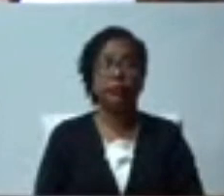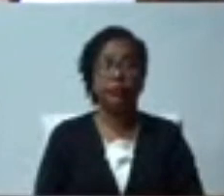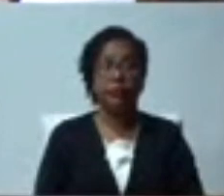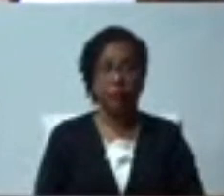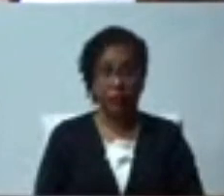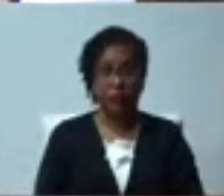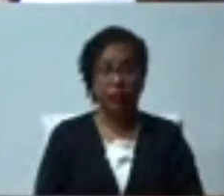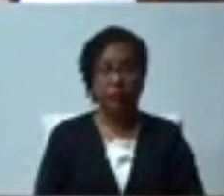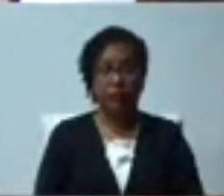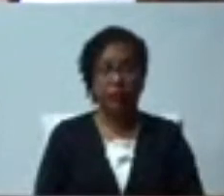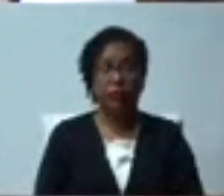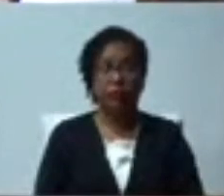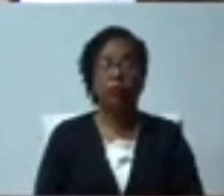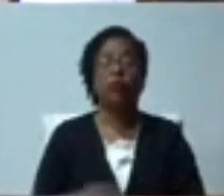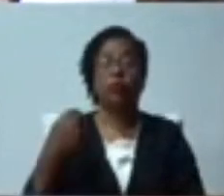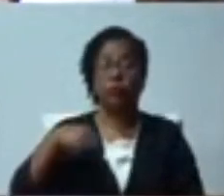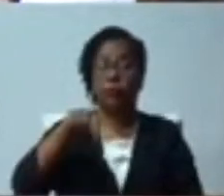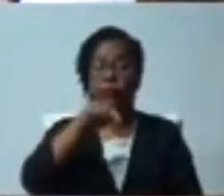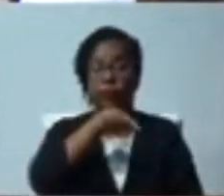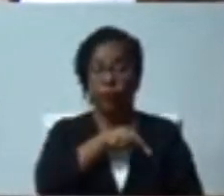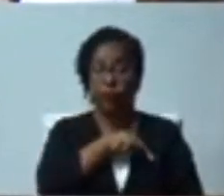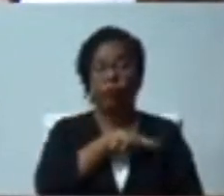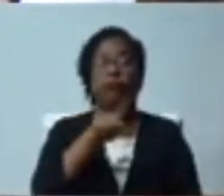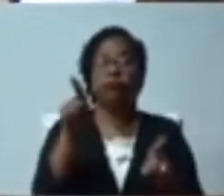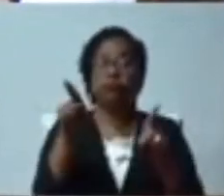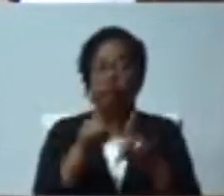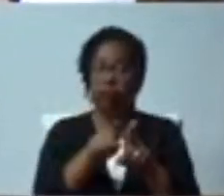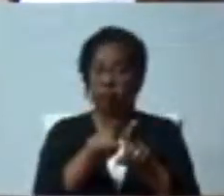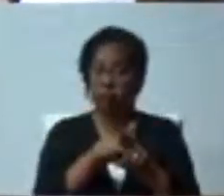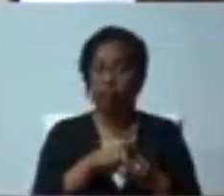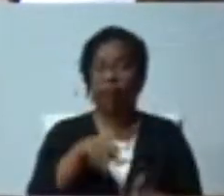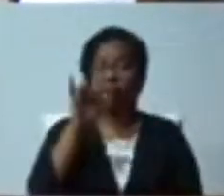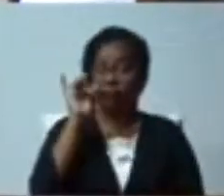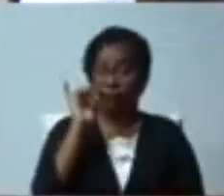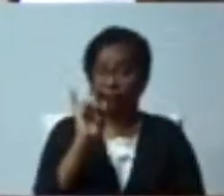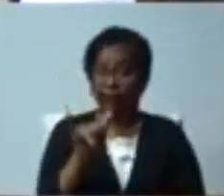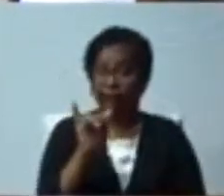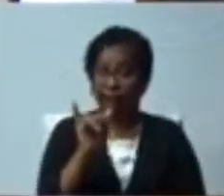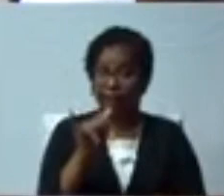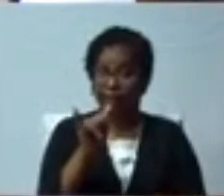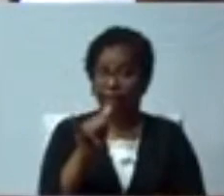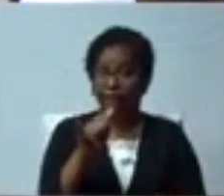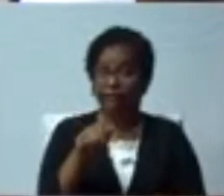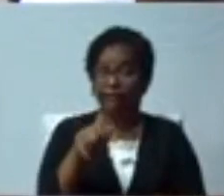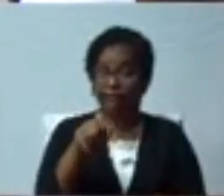para atacar estas áreas sensibles.